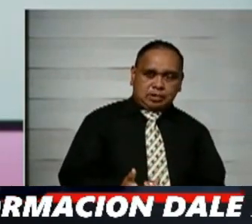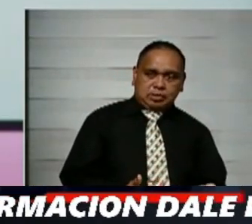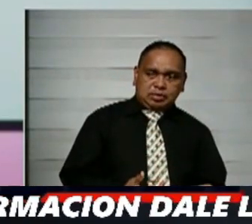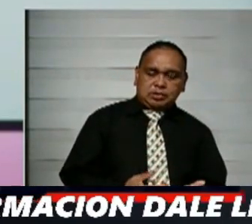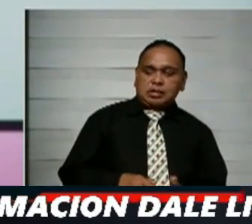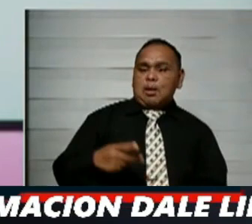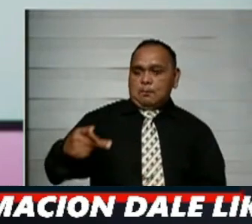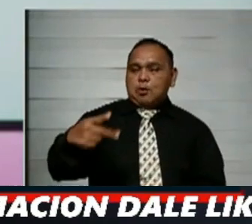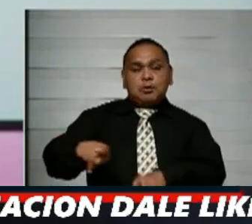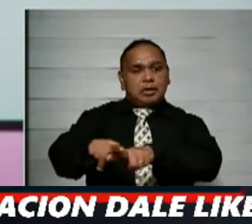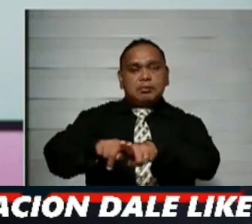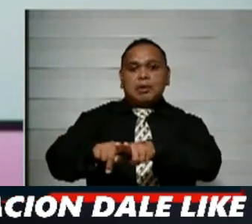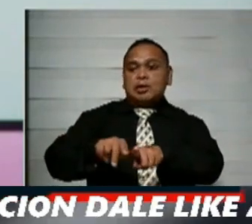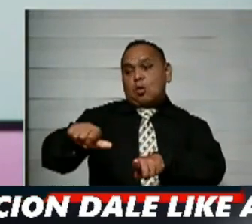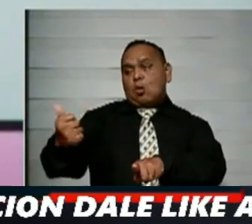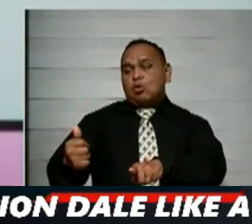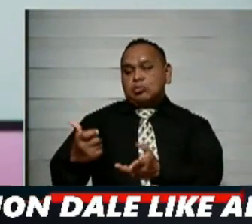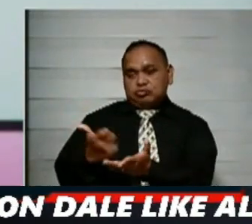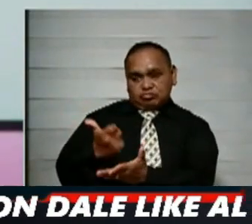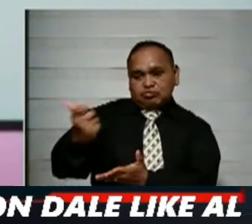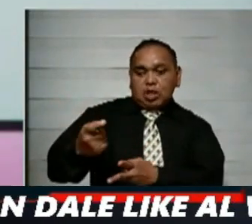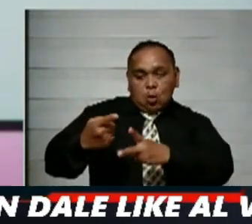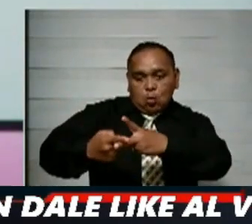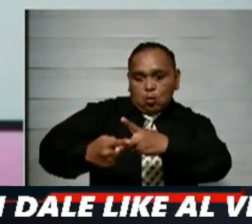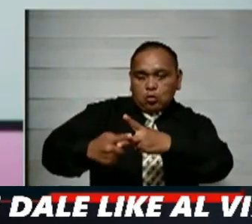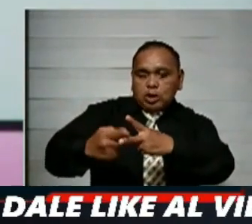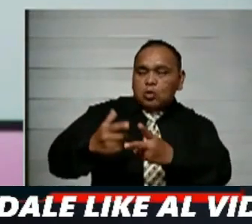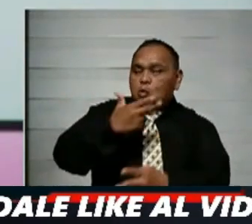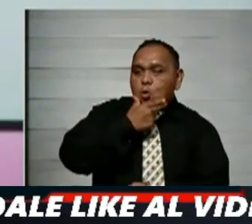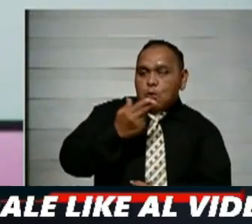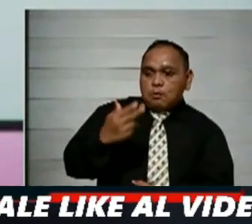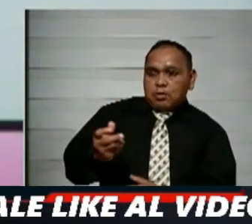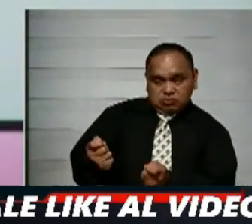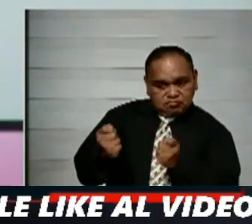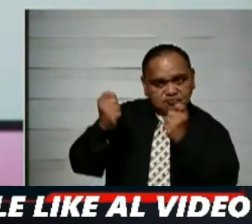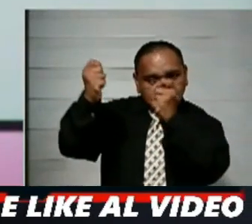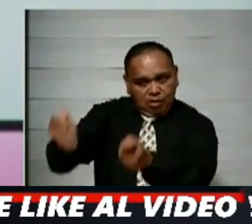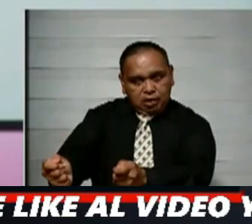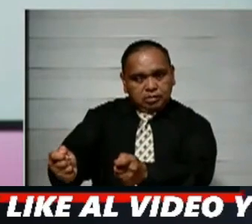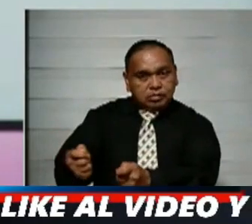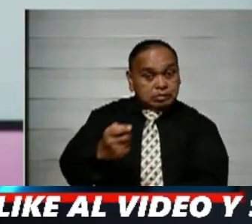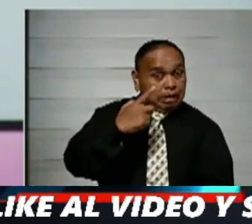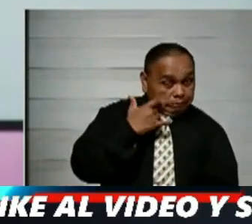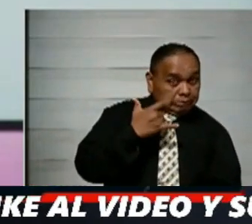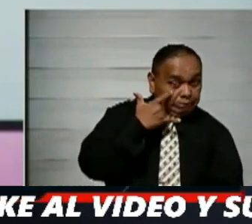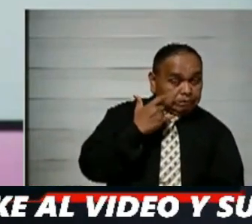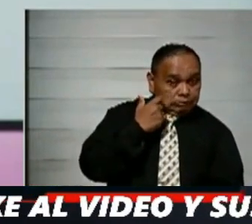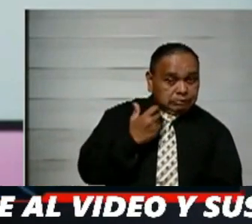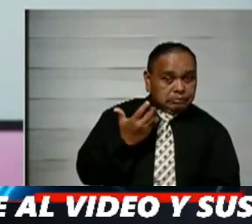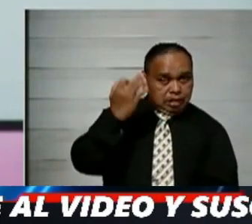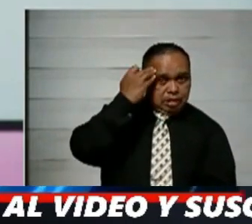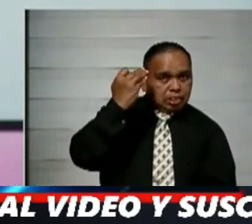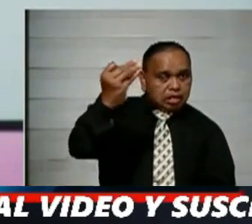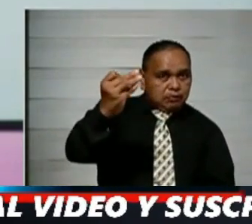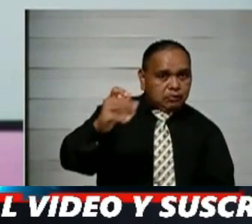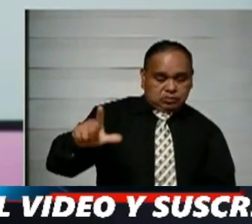de su hermano y hasta al contador de su hermano. ¿No le parece sospechoso? En tiempos de Alito gobernador,